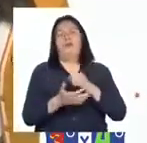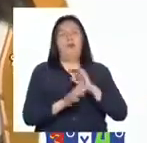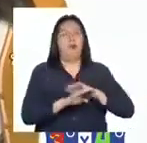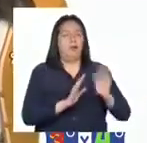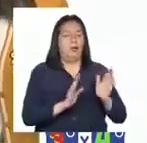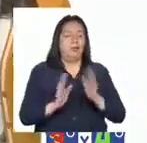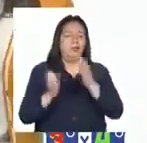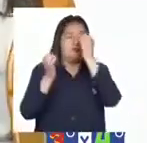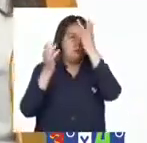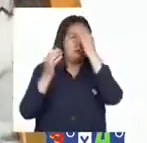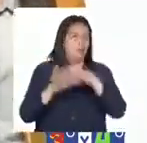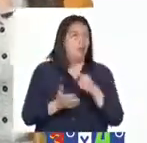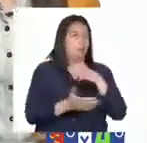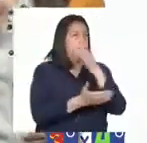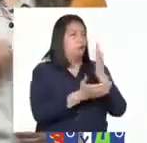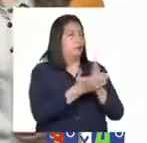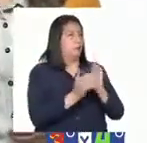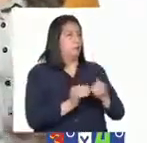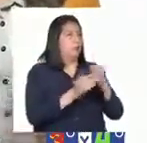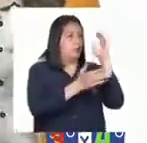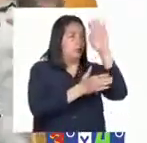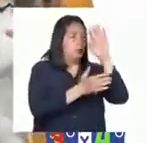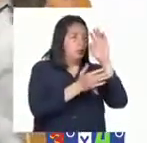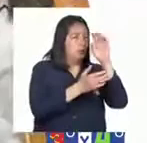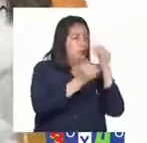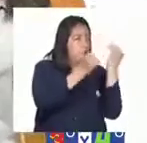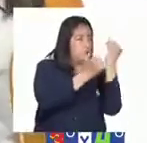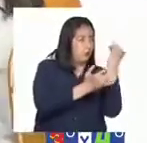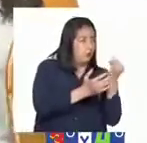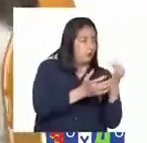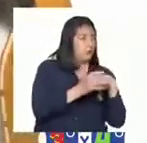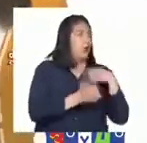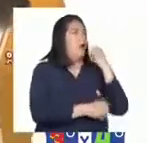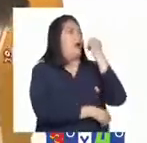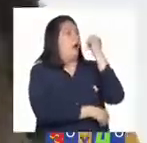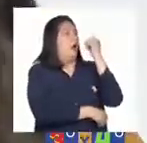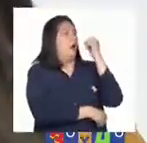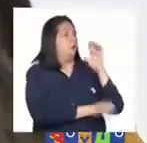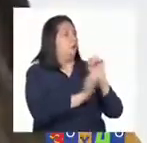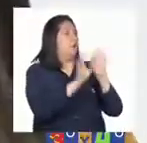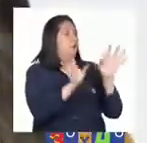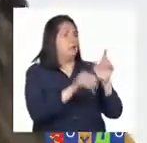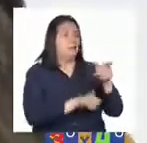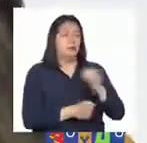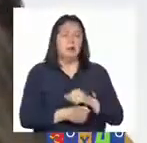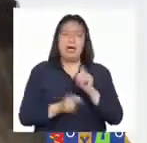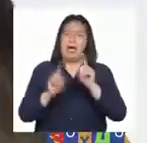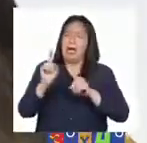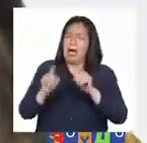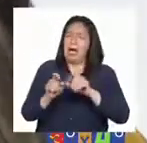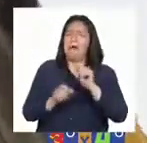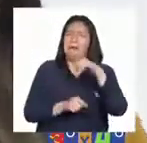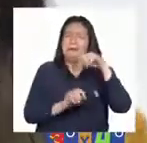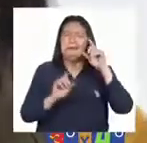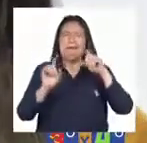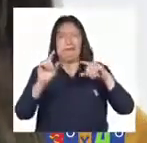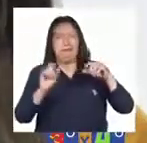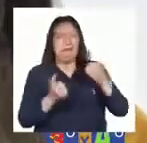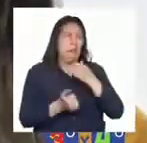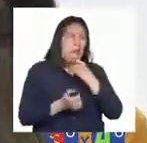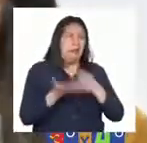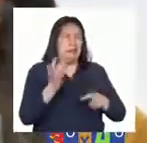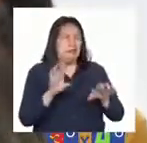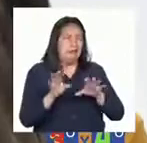organizar la información de un problema en un esquema. Así puedo comprenderlo mejor. A veces me cuesta un poco saber si